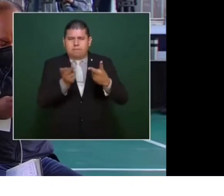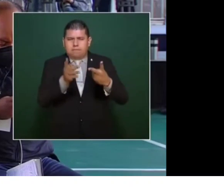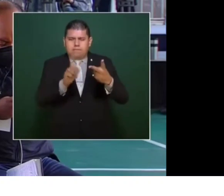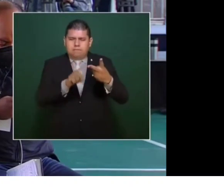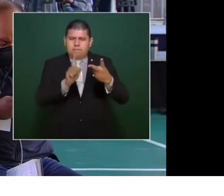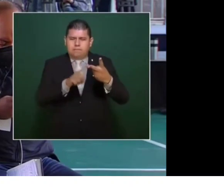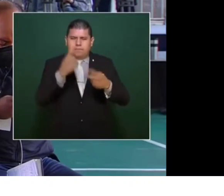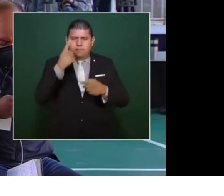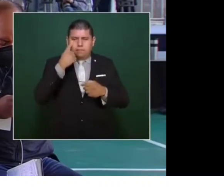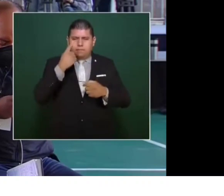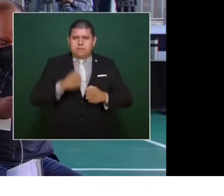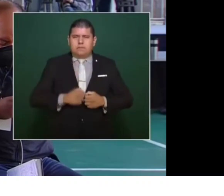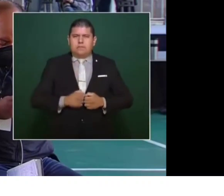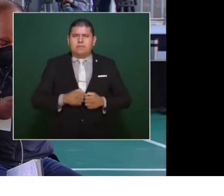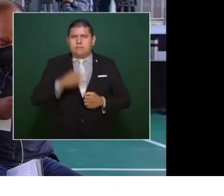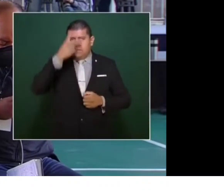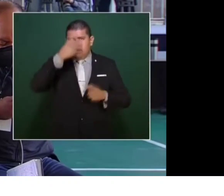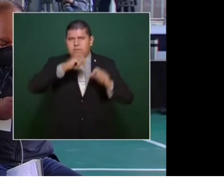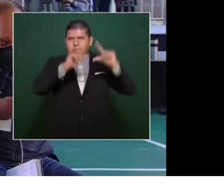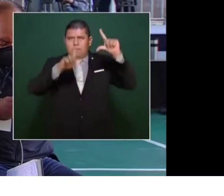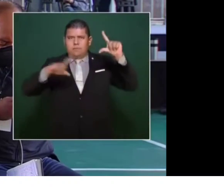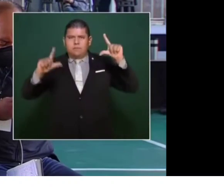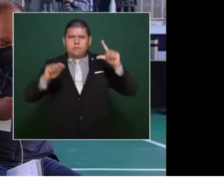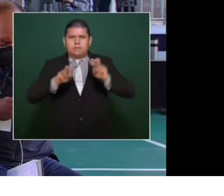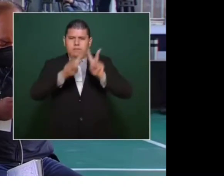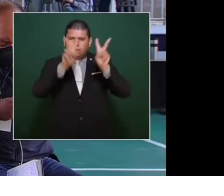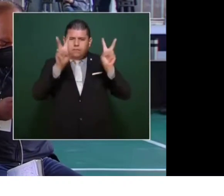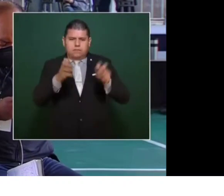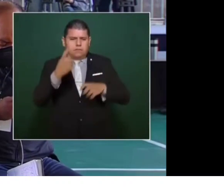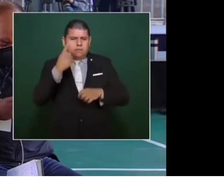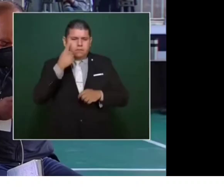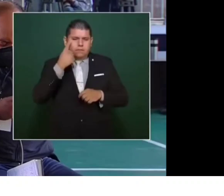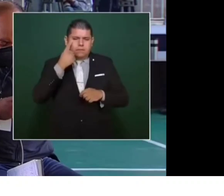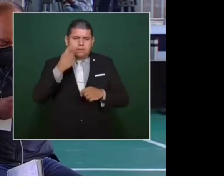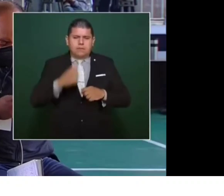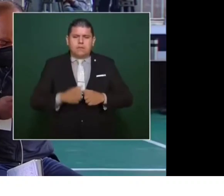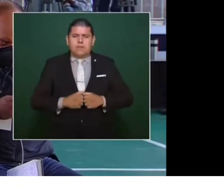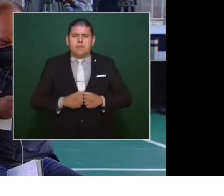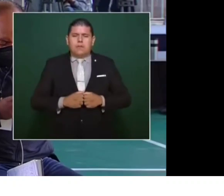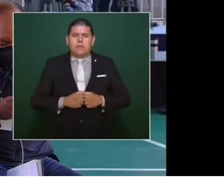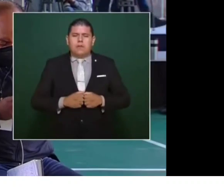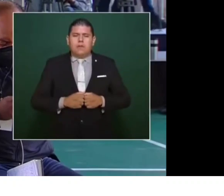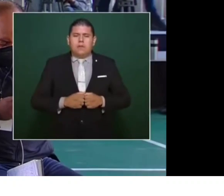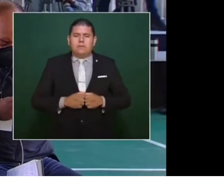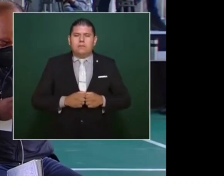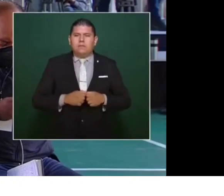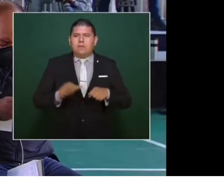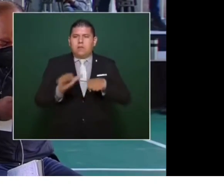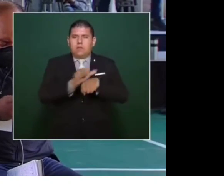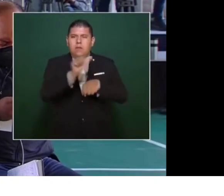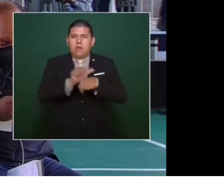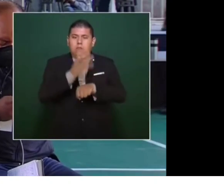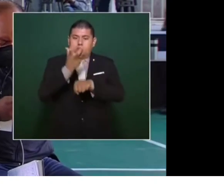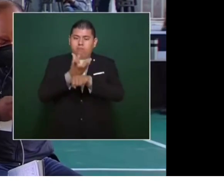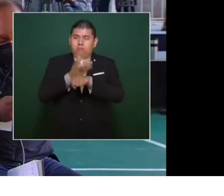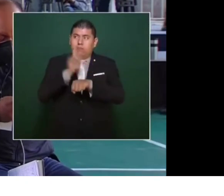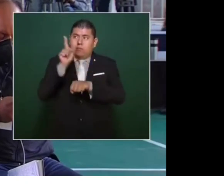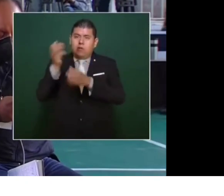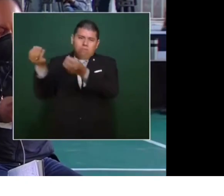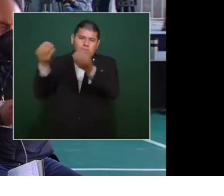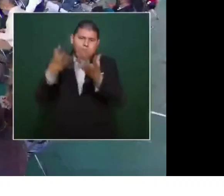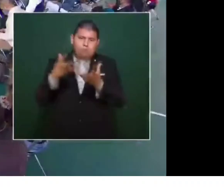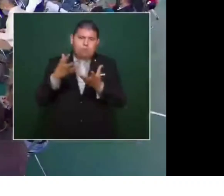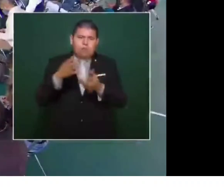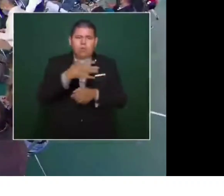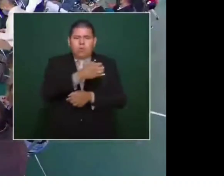es, en el contexto nacional, en general, ¿cómo va este asunto de la regularización de los autos chocolate?